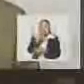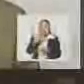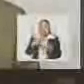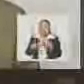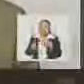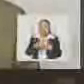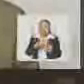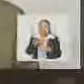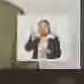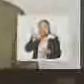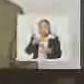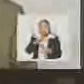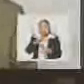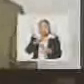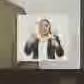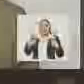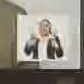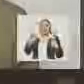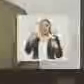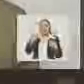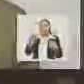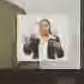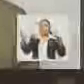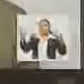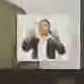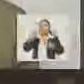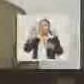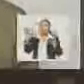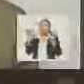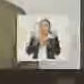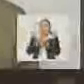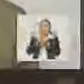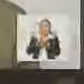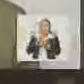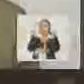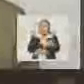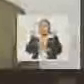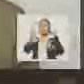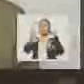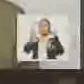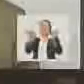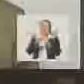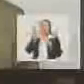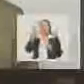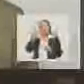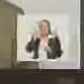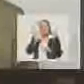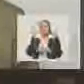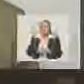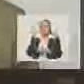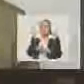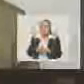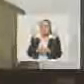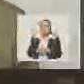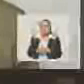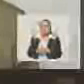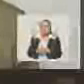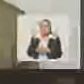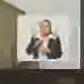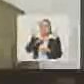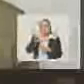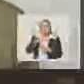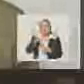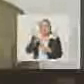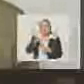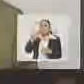en el respeto mutuo y que pueda también preservar las condiciones de bienestar, de nivel de vida de